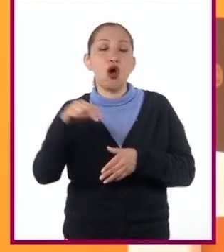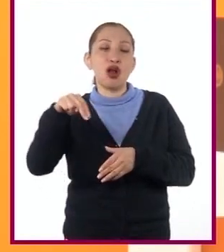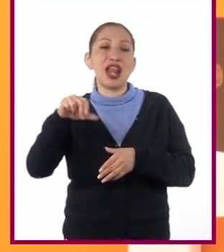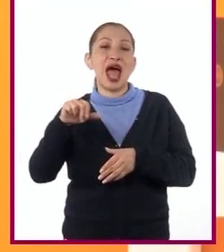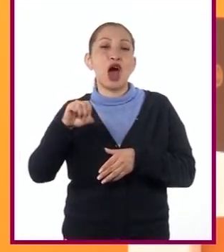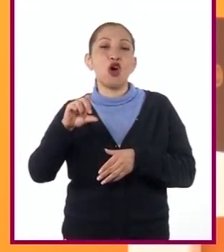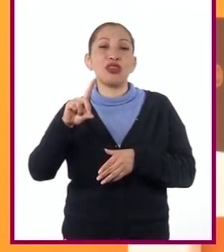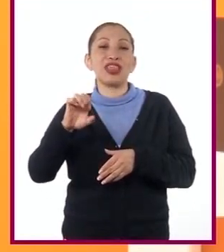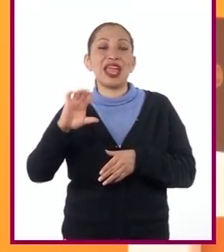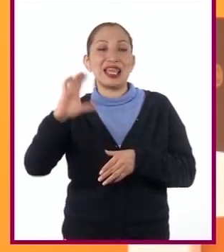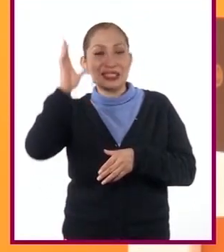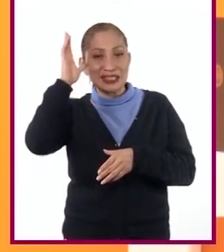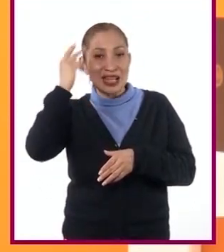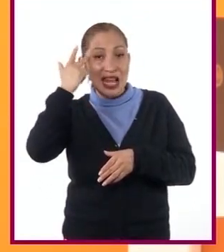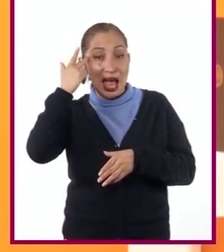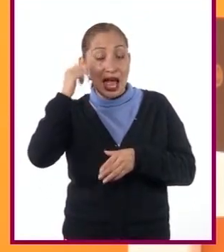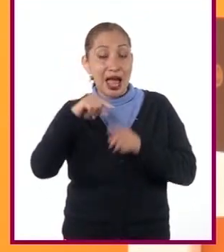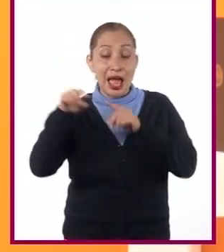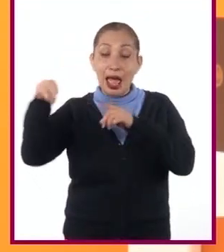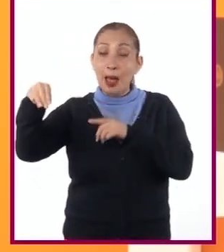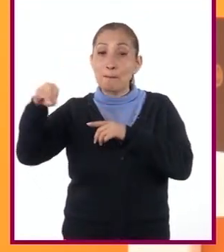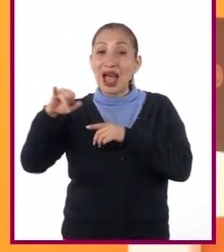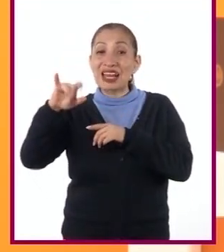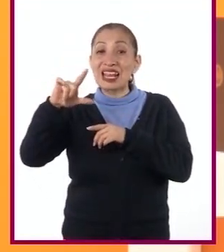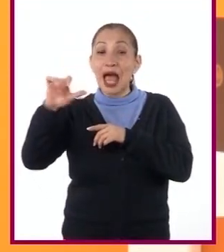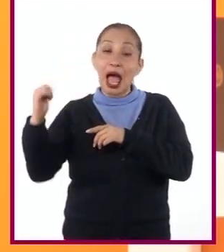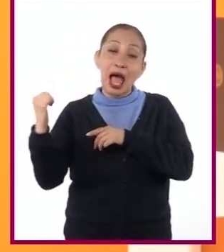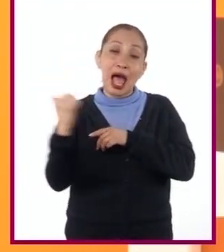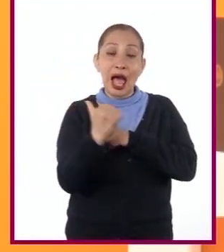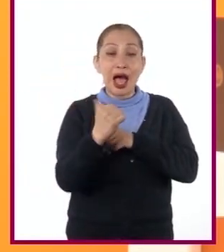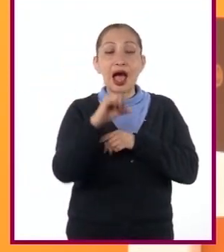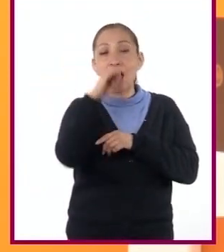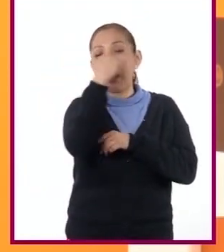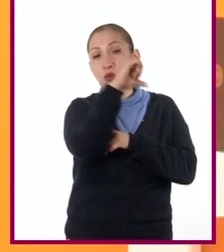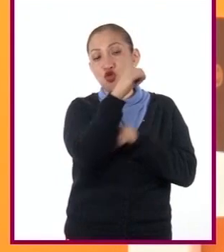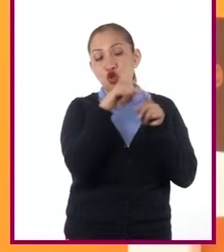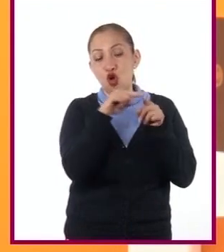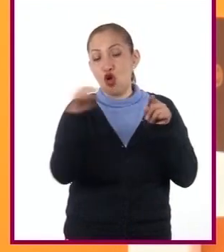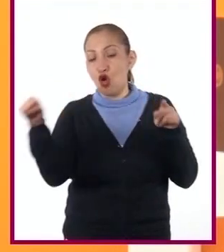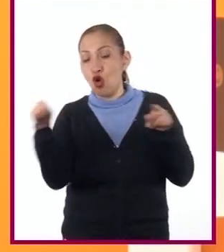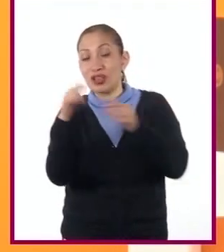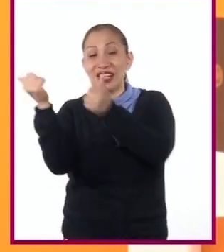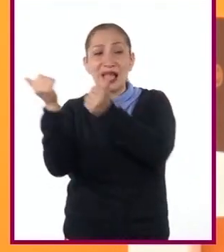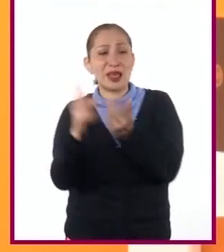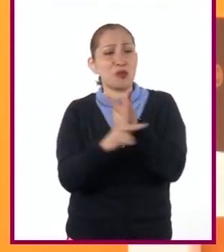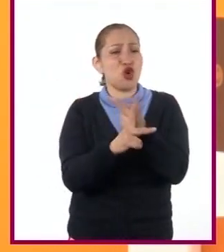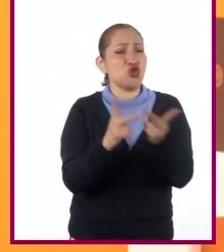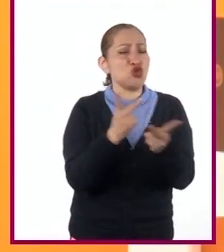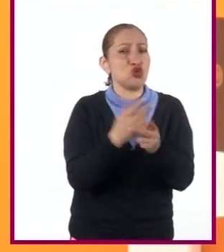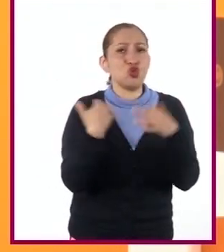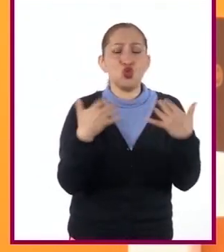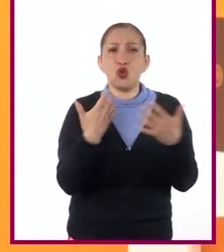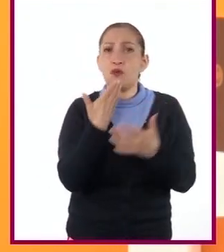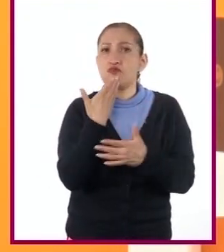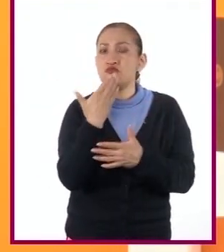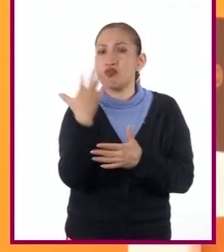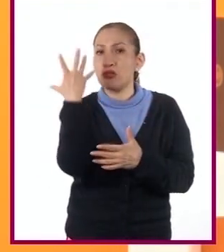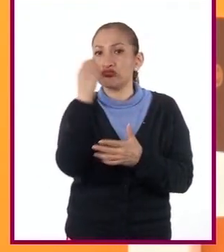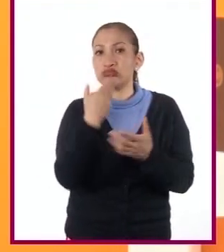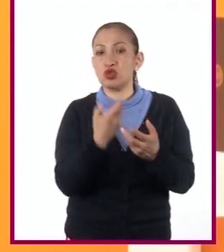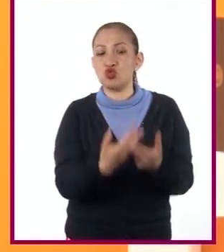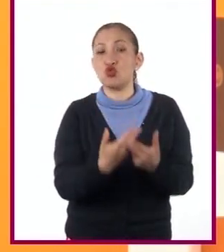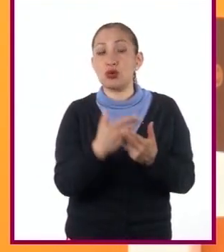China, hacía la ruta Manila-Acapulco y traía diferentes mercancías de mucho valor. Aclaremos